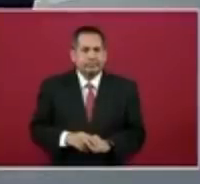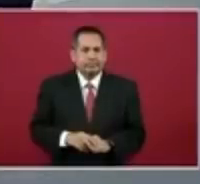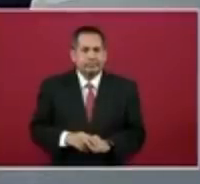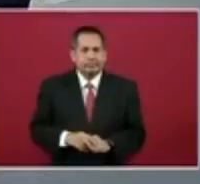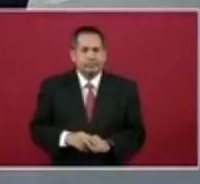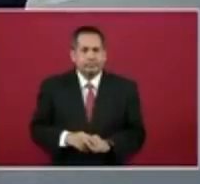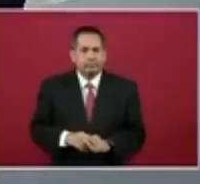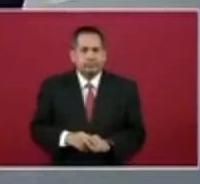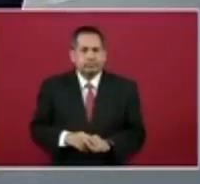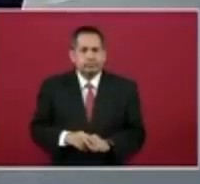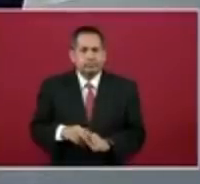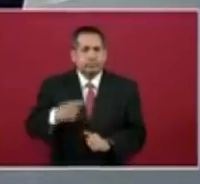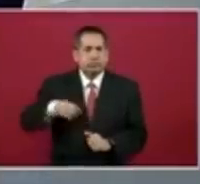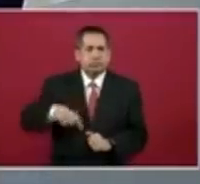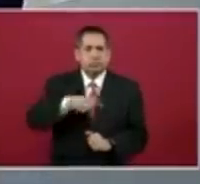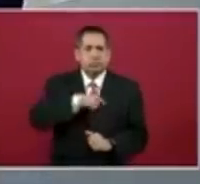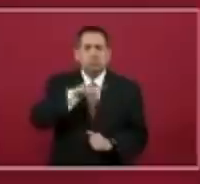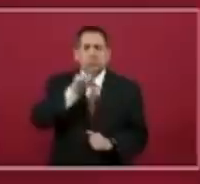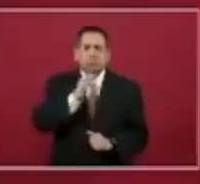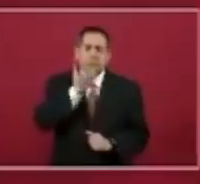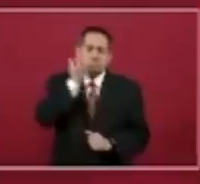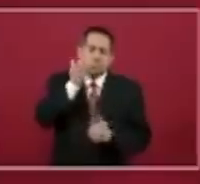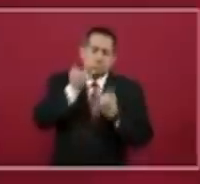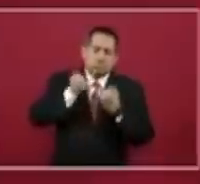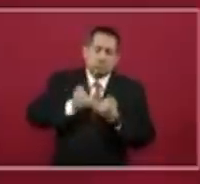No somos conservadores.